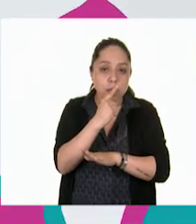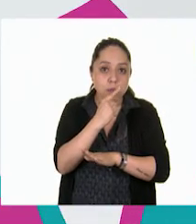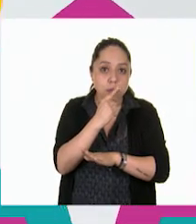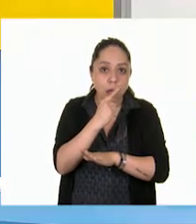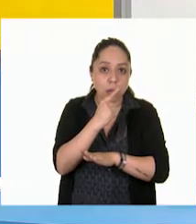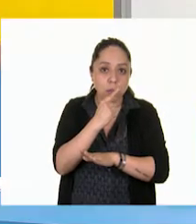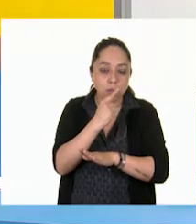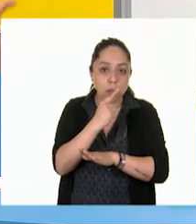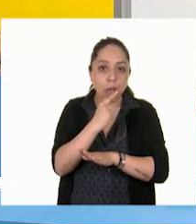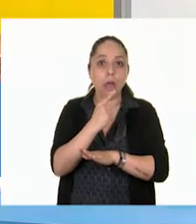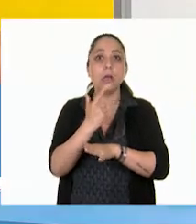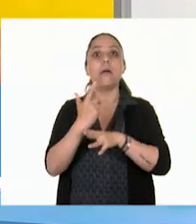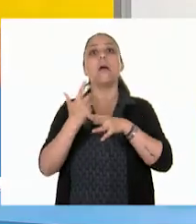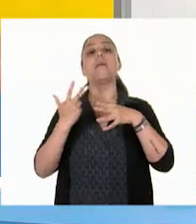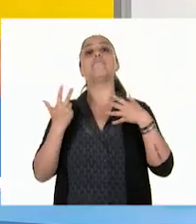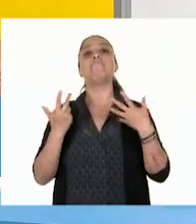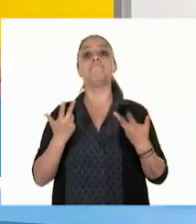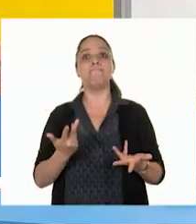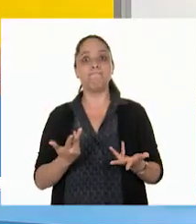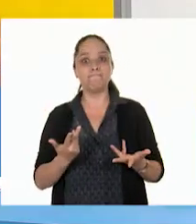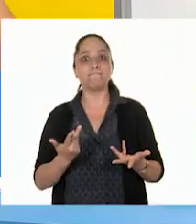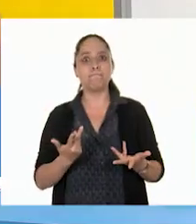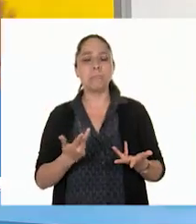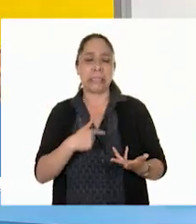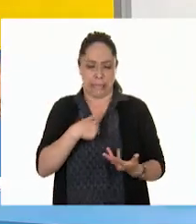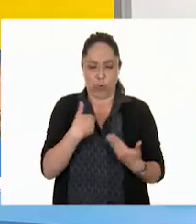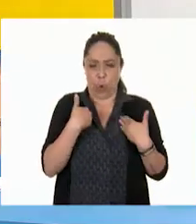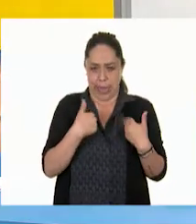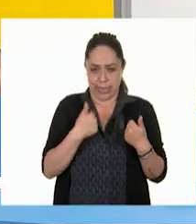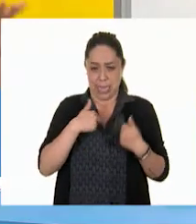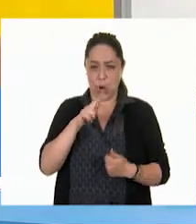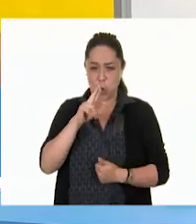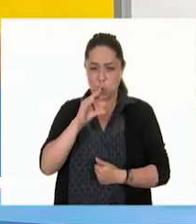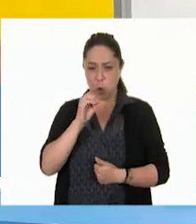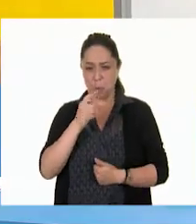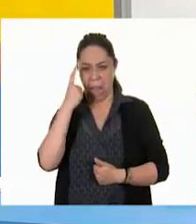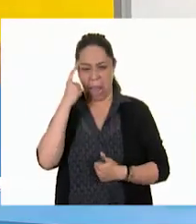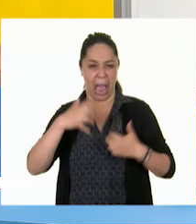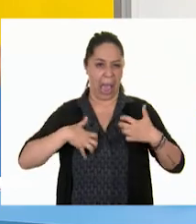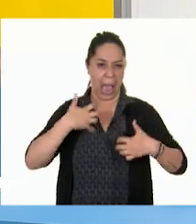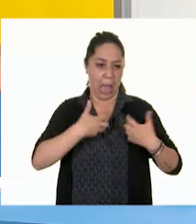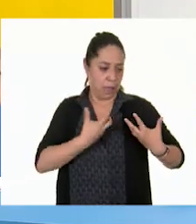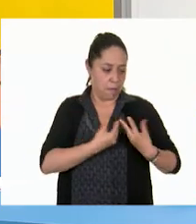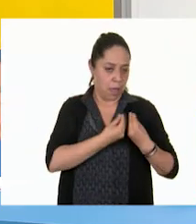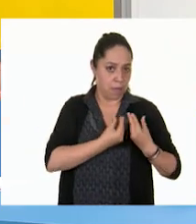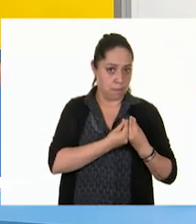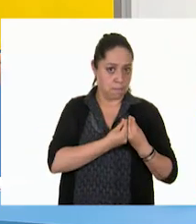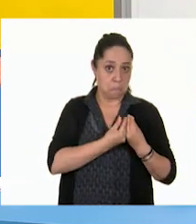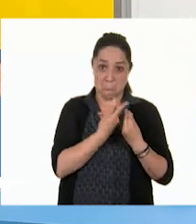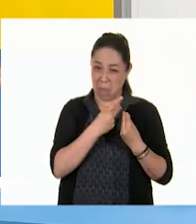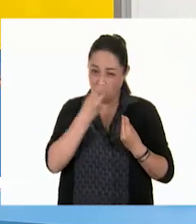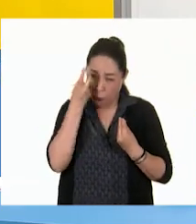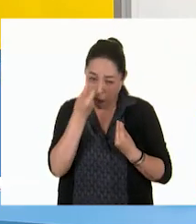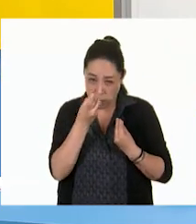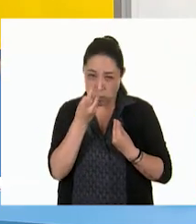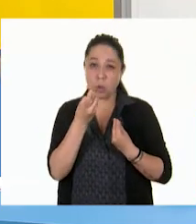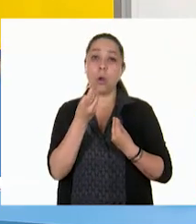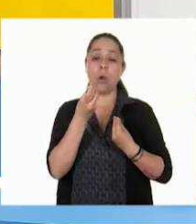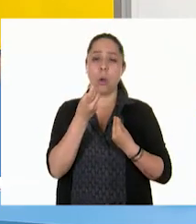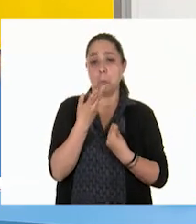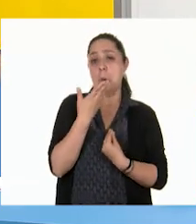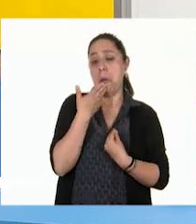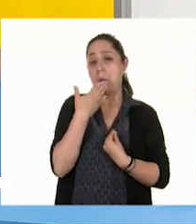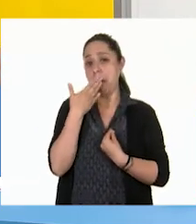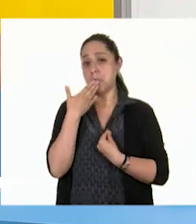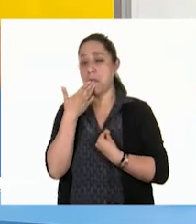Entiendo, pues que los cercanos a Roberto hayan estado enojados, pero aún así no creo que